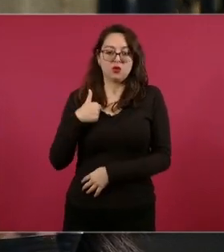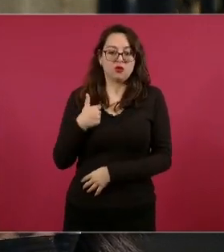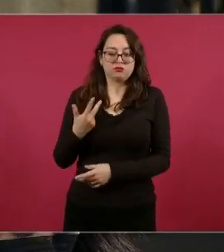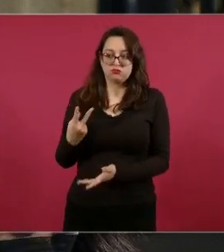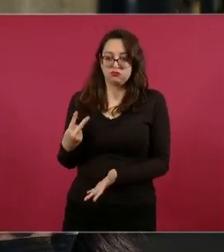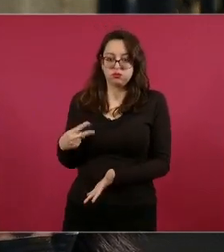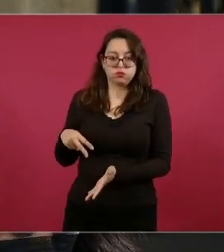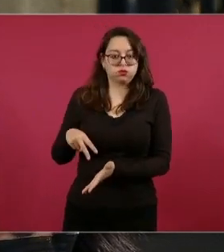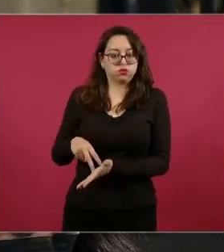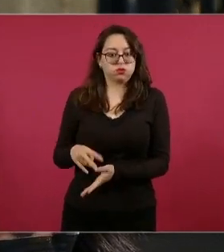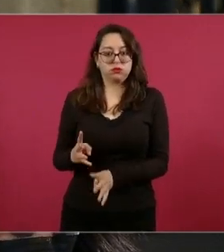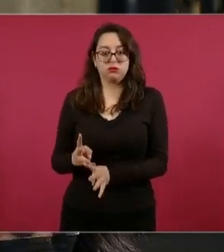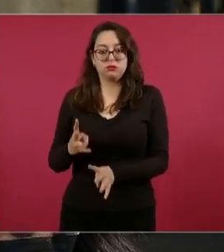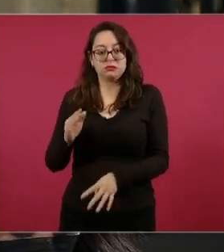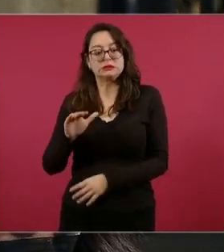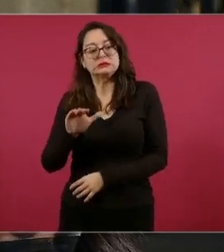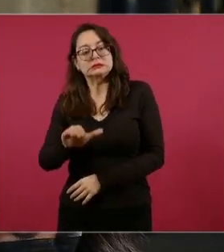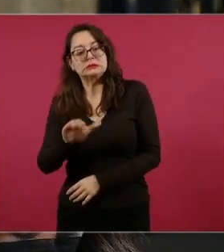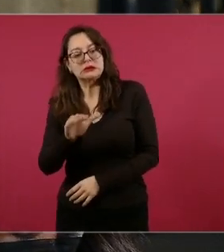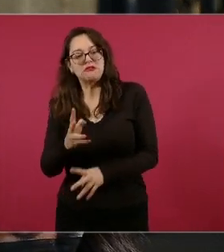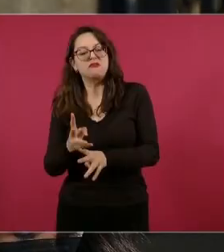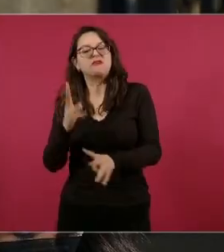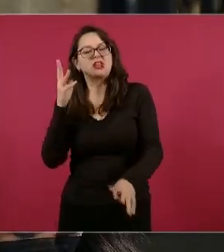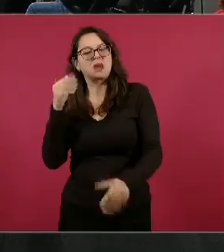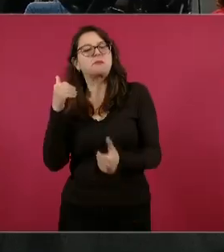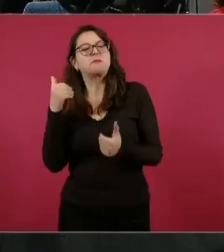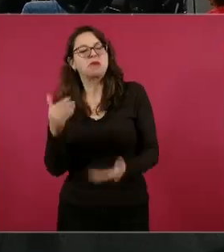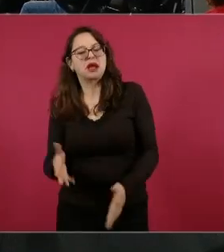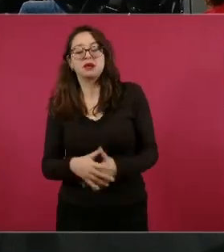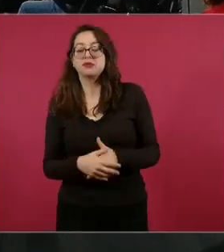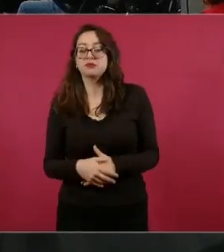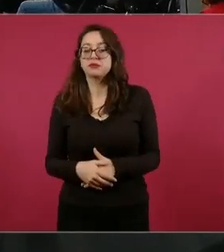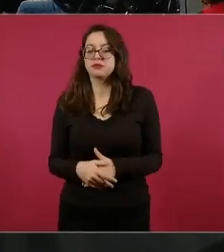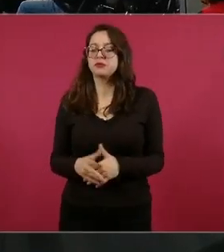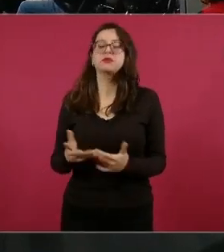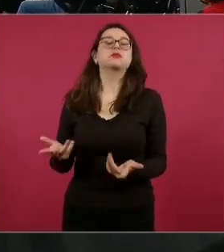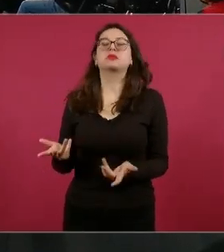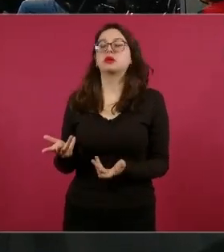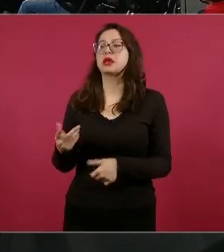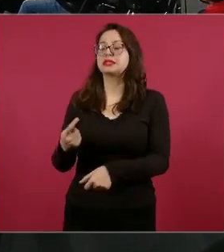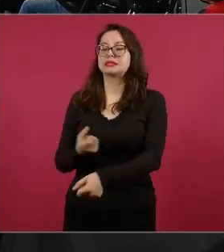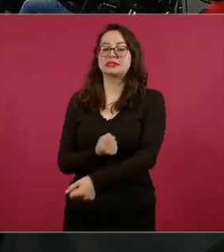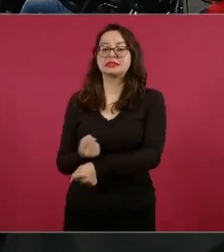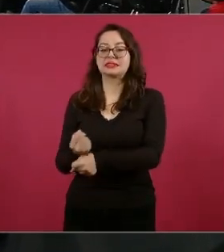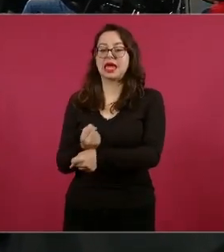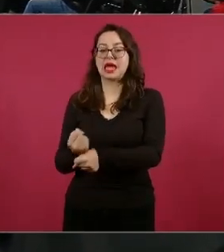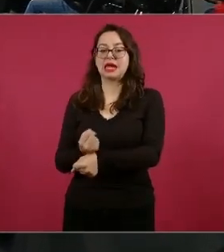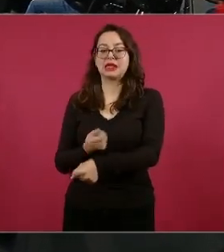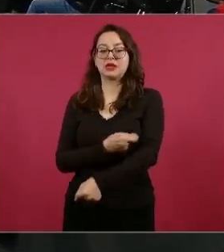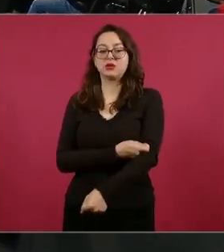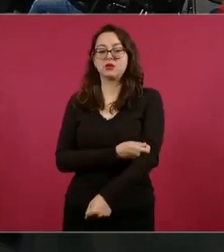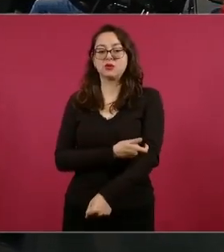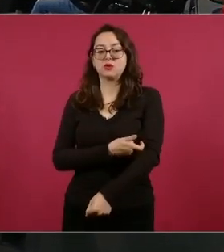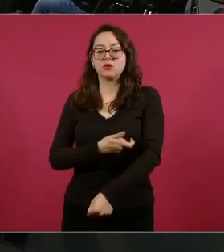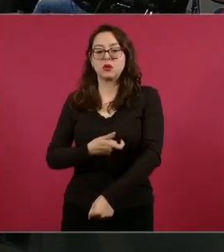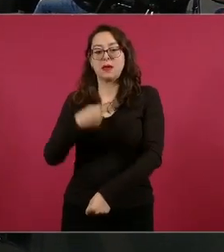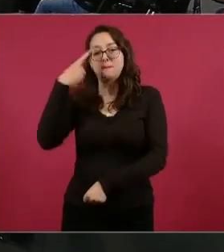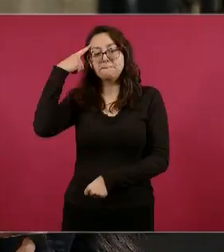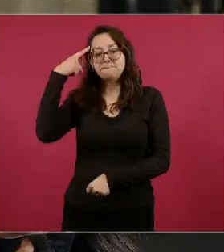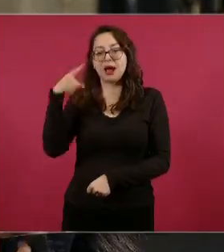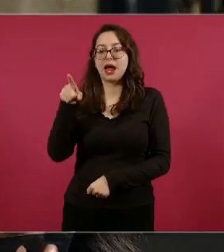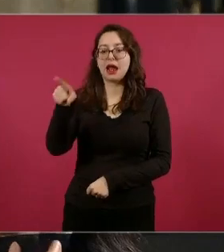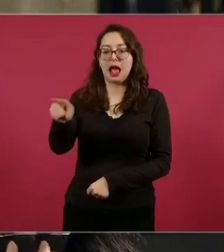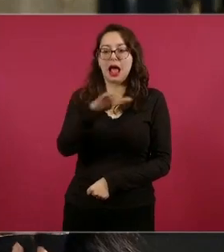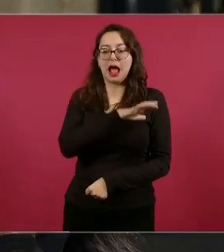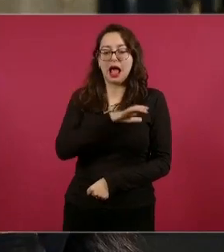pregunté a la persona que me seguía que para qué era la fila. Me dijo que era para donar sangre para el candidato. Me